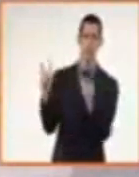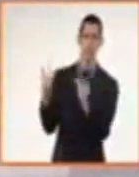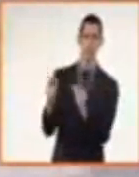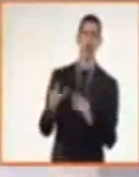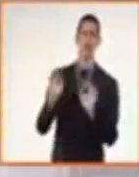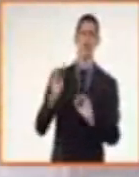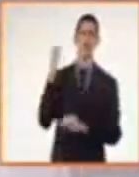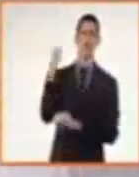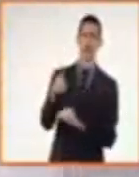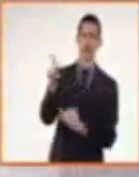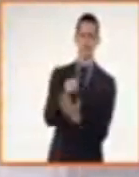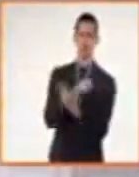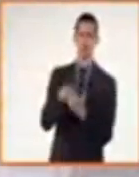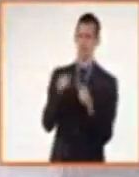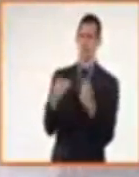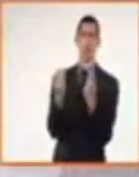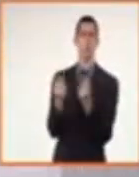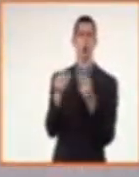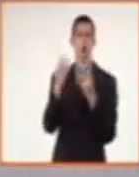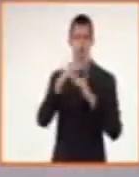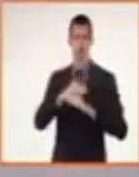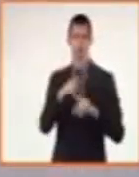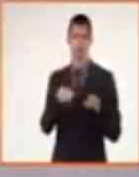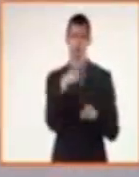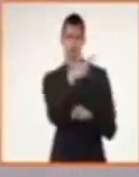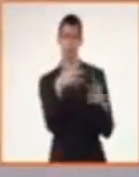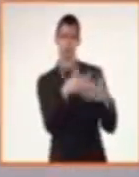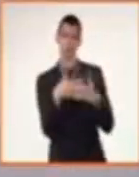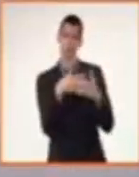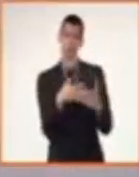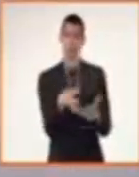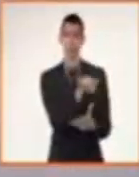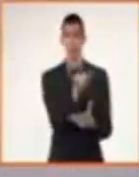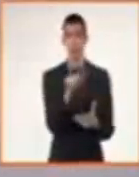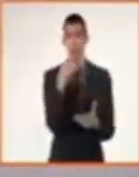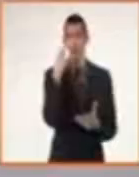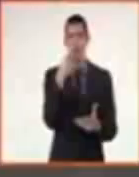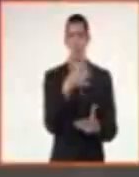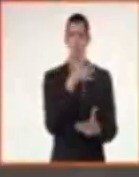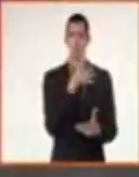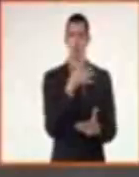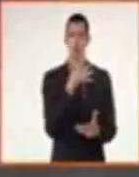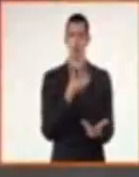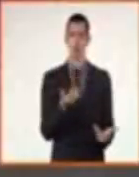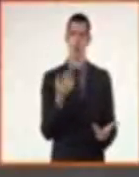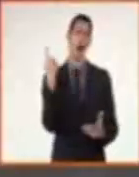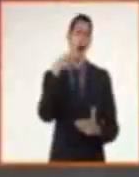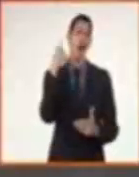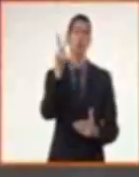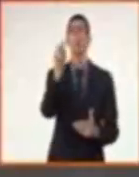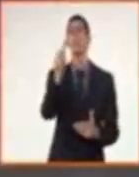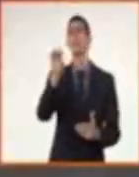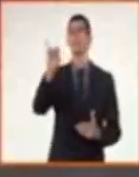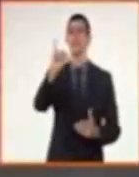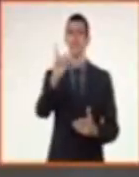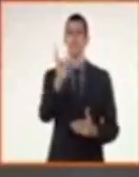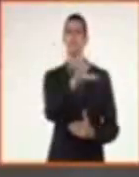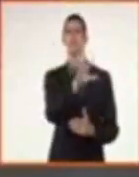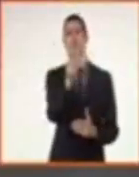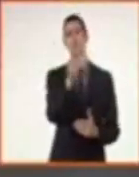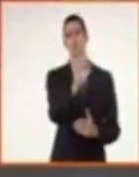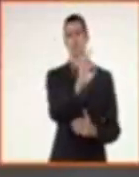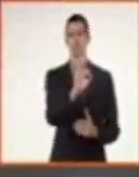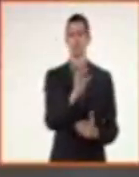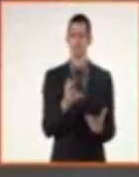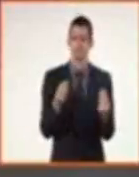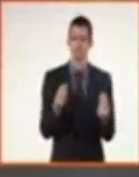baja en el año 96, 51%. ¿De qué democracia estamos hablando? Ahí hay más abstención que la que